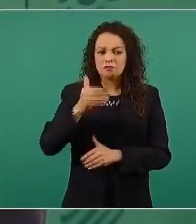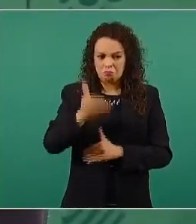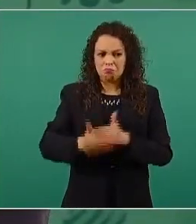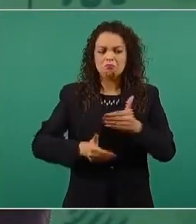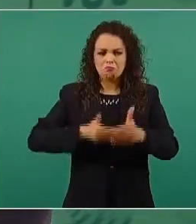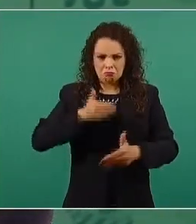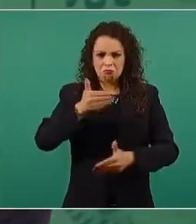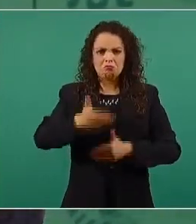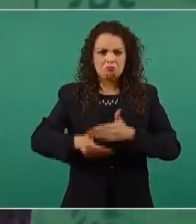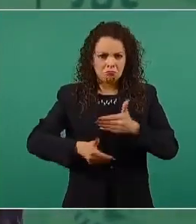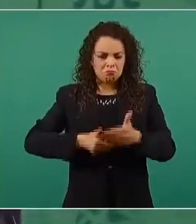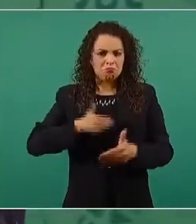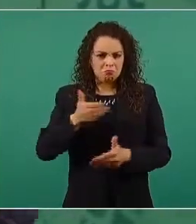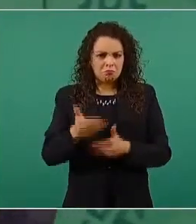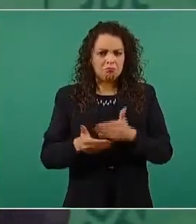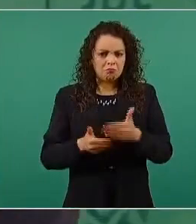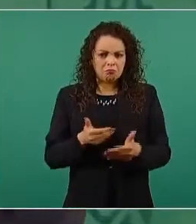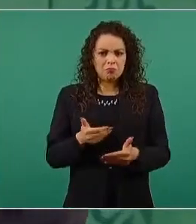porque